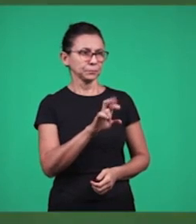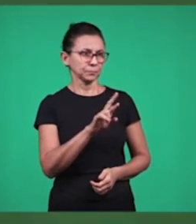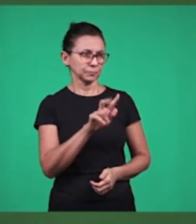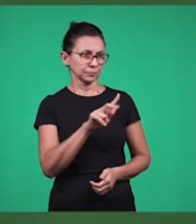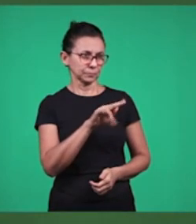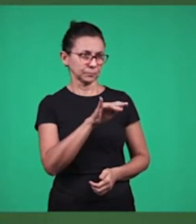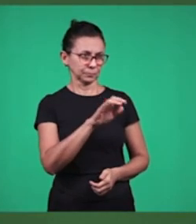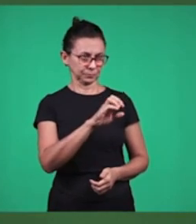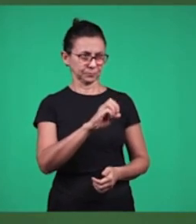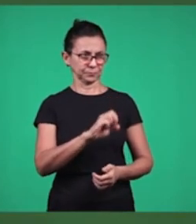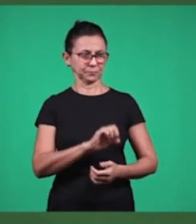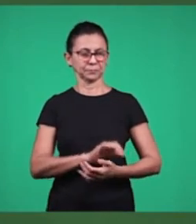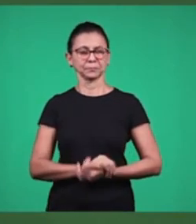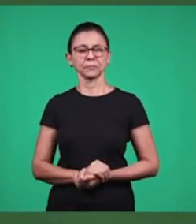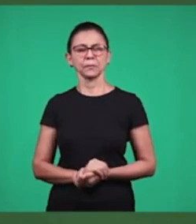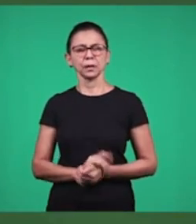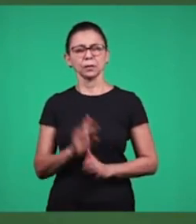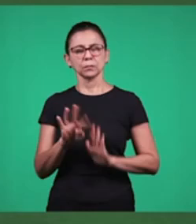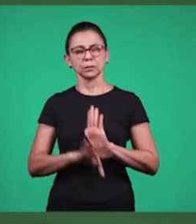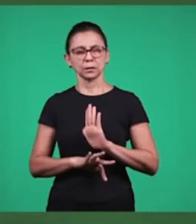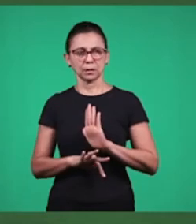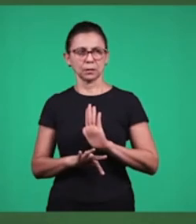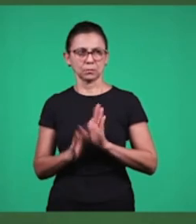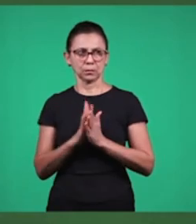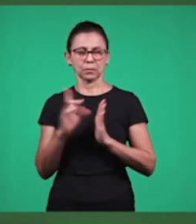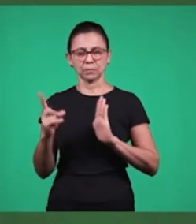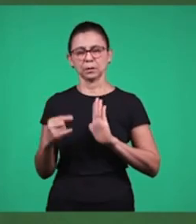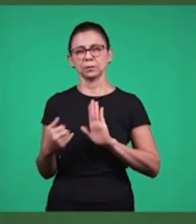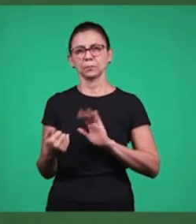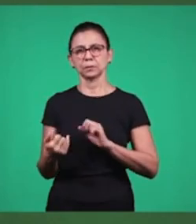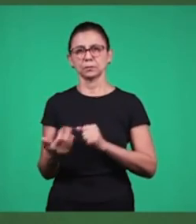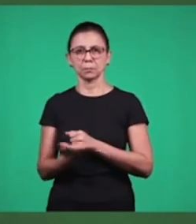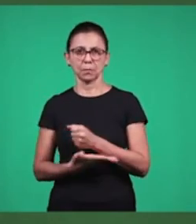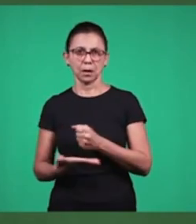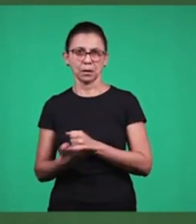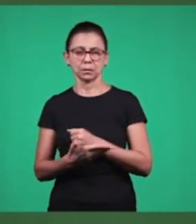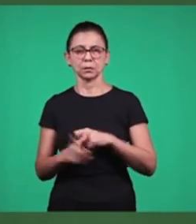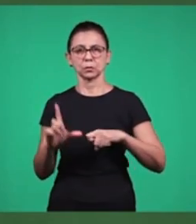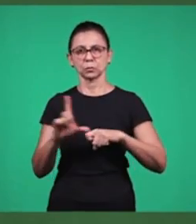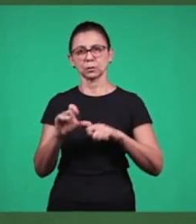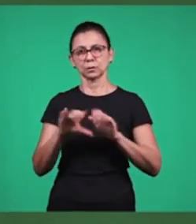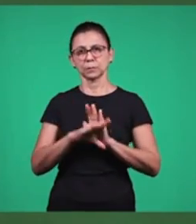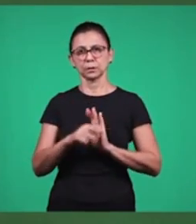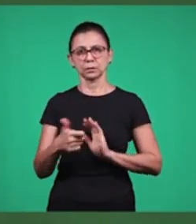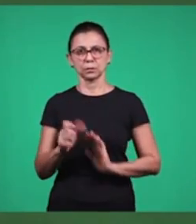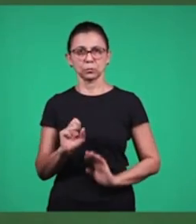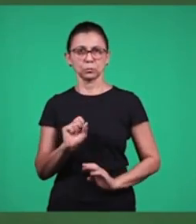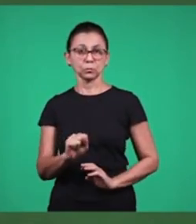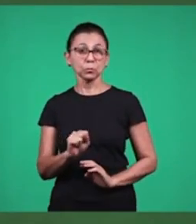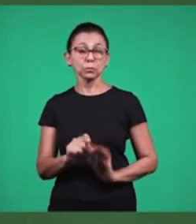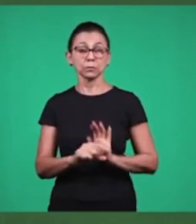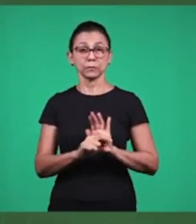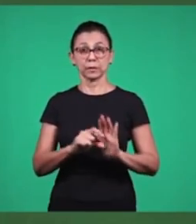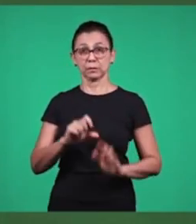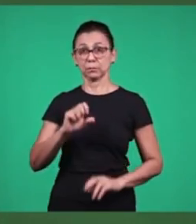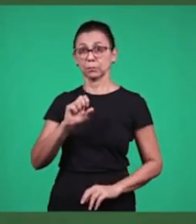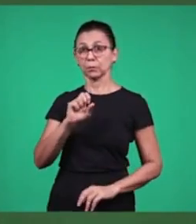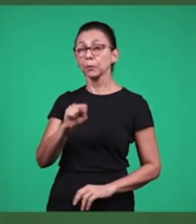basados en el texto bíblico del Evangelio de Lucas, capítulo 18, versículo